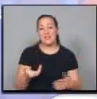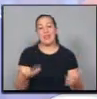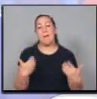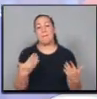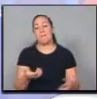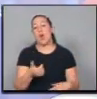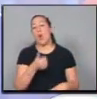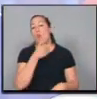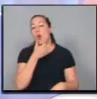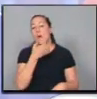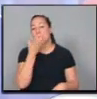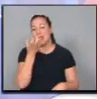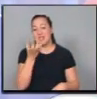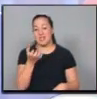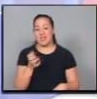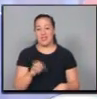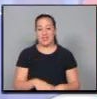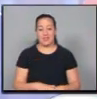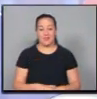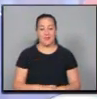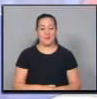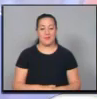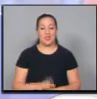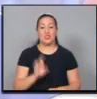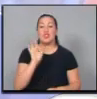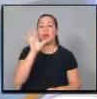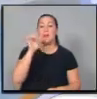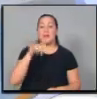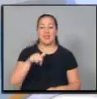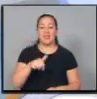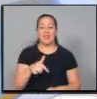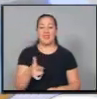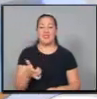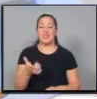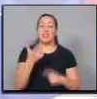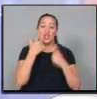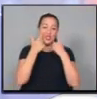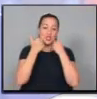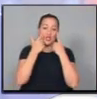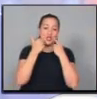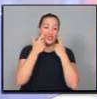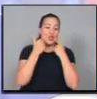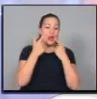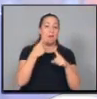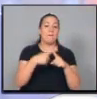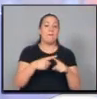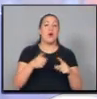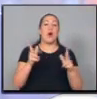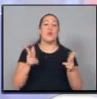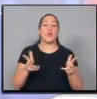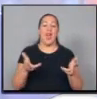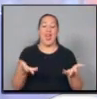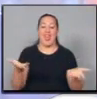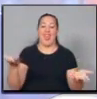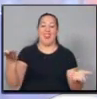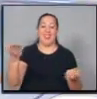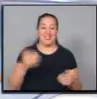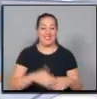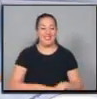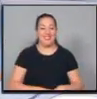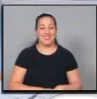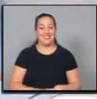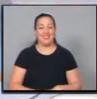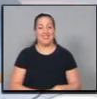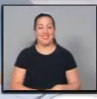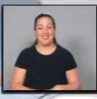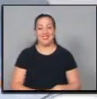el jugo de manzana está barato. Hoy, solo hoy. Me hiciste llorar al pobre Chiqui Pérez, que está llorando por los neumáticos, no puede conseguir. Y ahora se les aumentaron por el